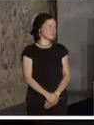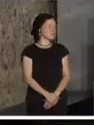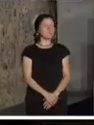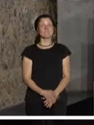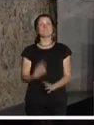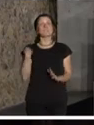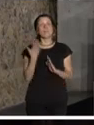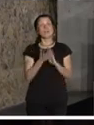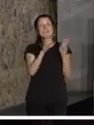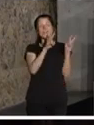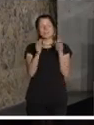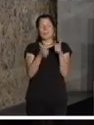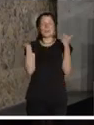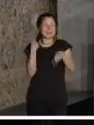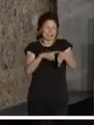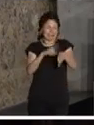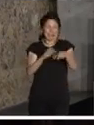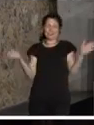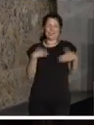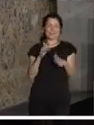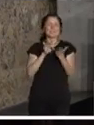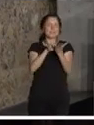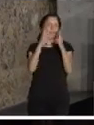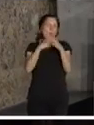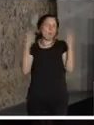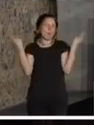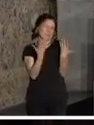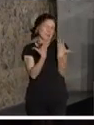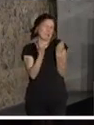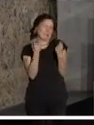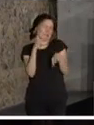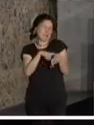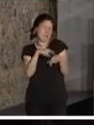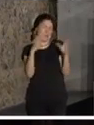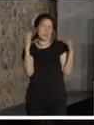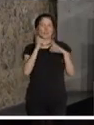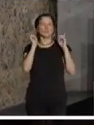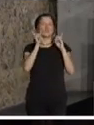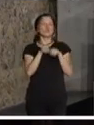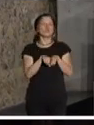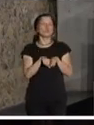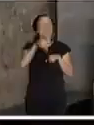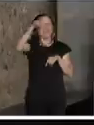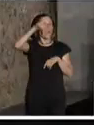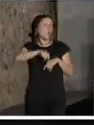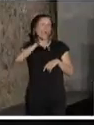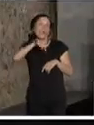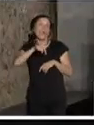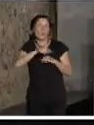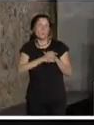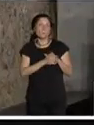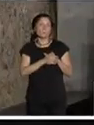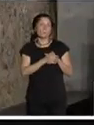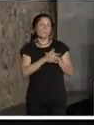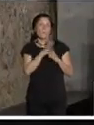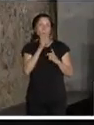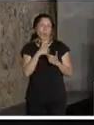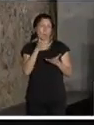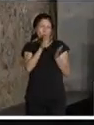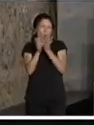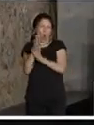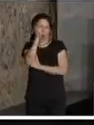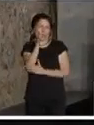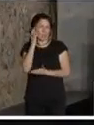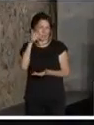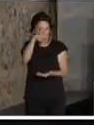tenía que hablarnos de más cosas pero no me da tiempo los servicios públicos son muchos y no me da tiempo suelo hacer una mención a que hoy porque así no les han pedido de